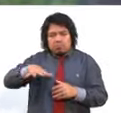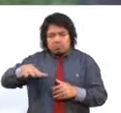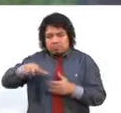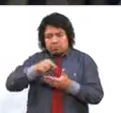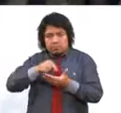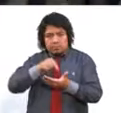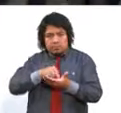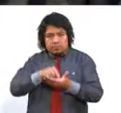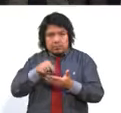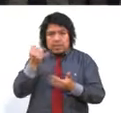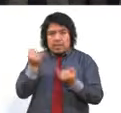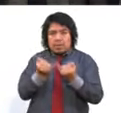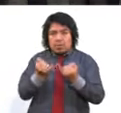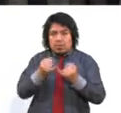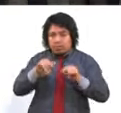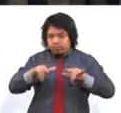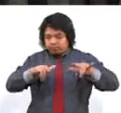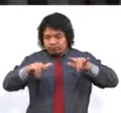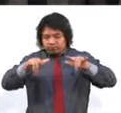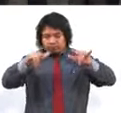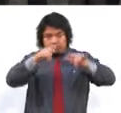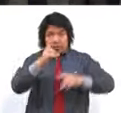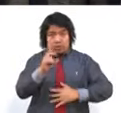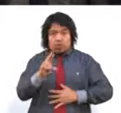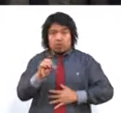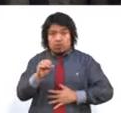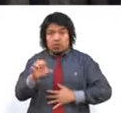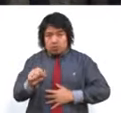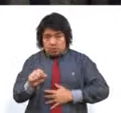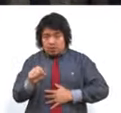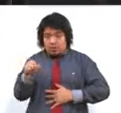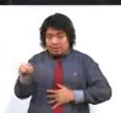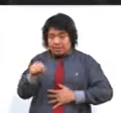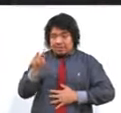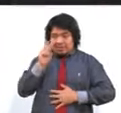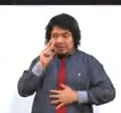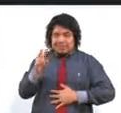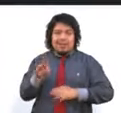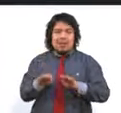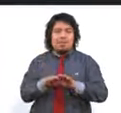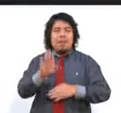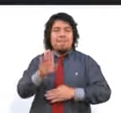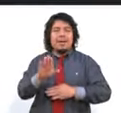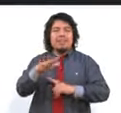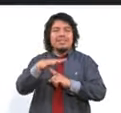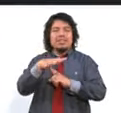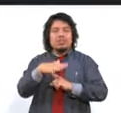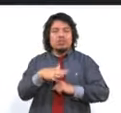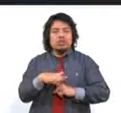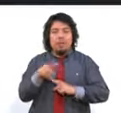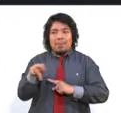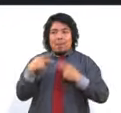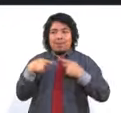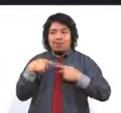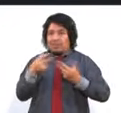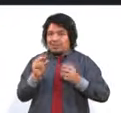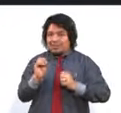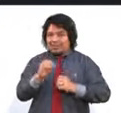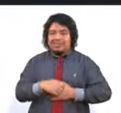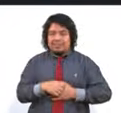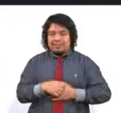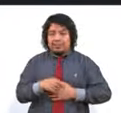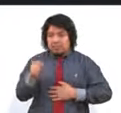estas aeronaves no tripuladas, vamos a decirles nuestros nuevos helicópteros no tripulados, lo que